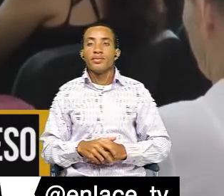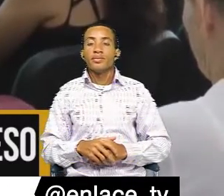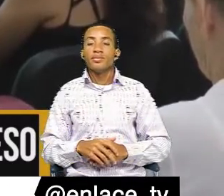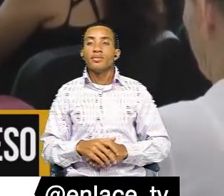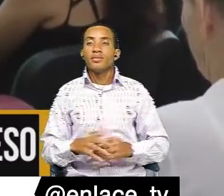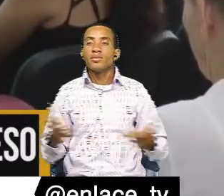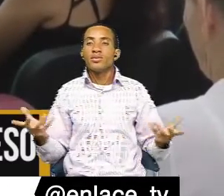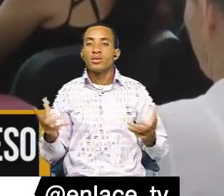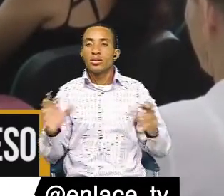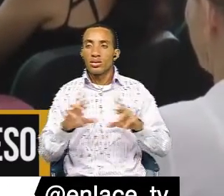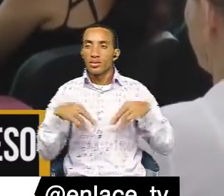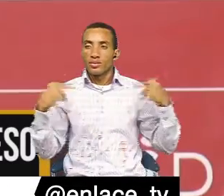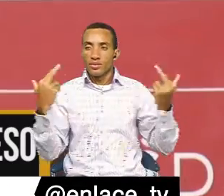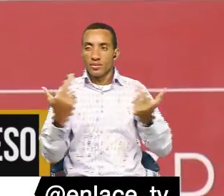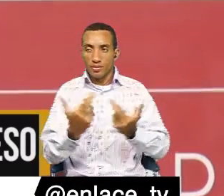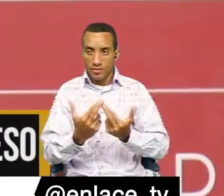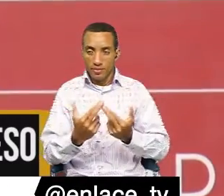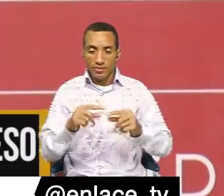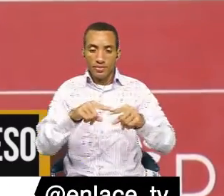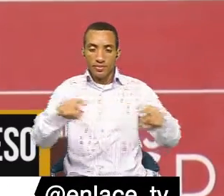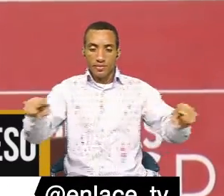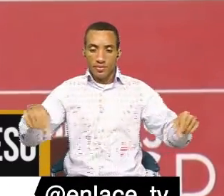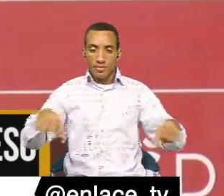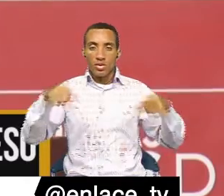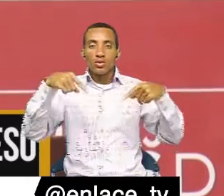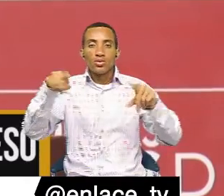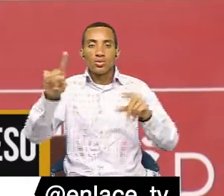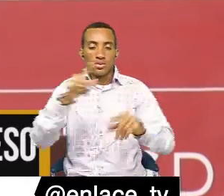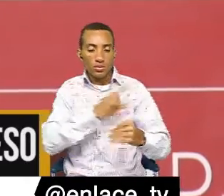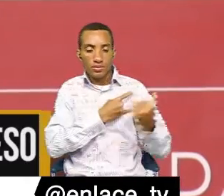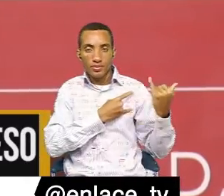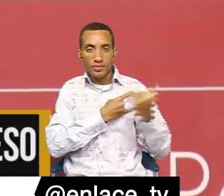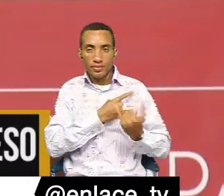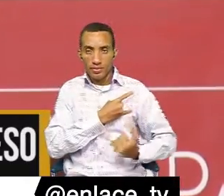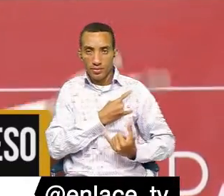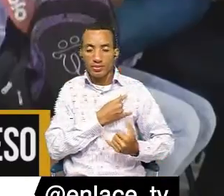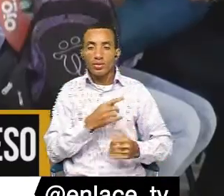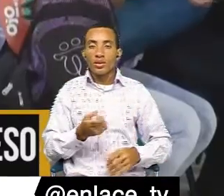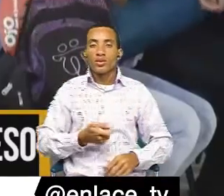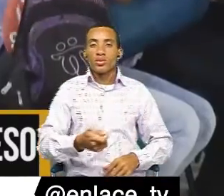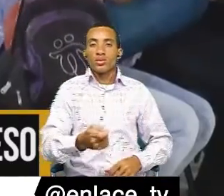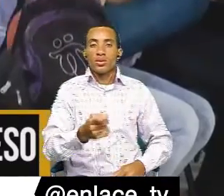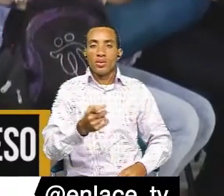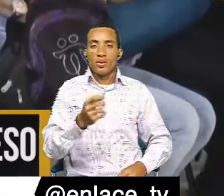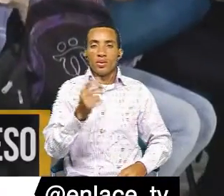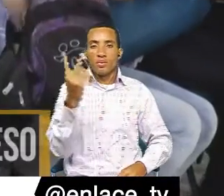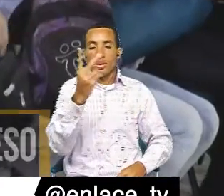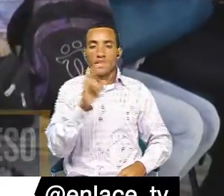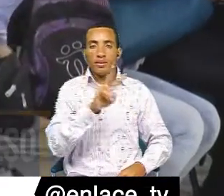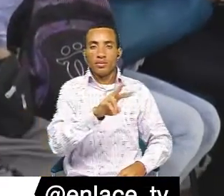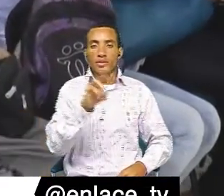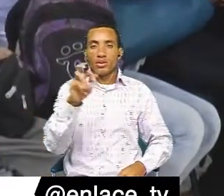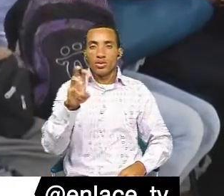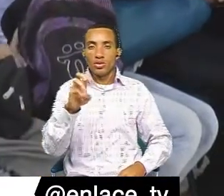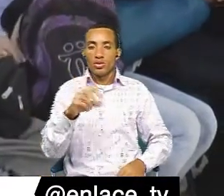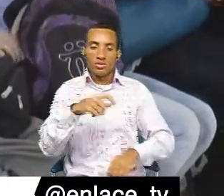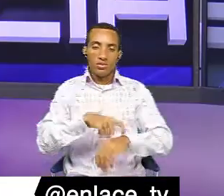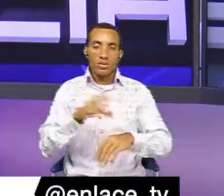en el Auditorio Mario González de la Universidad Industrial de Santander este viernes 28 de octubre a partir de las 9 de la